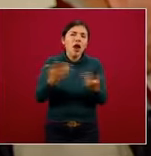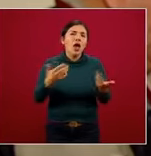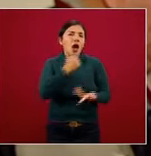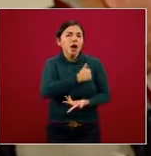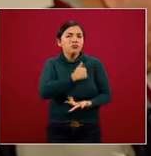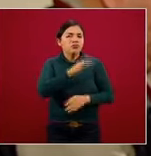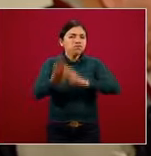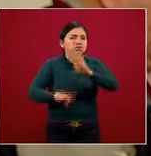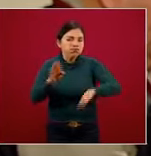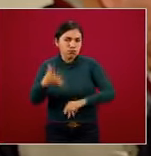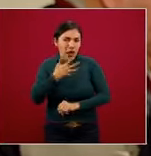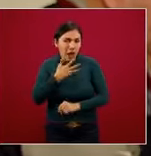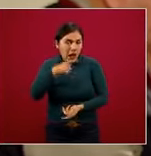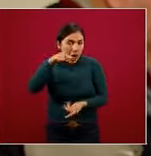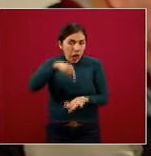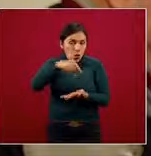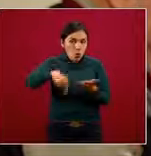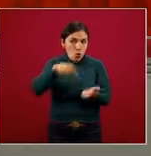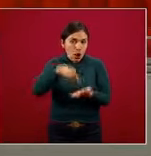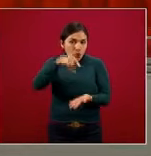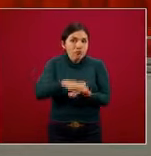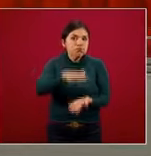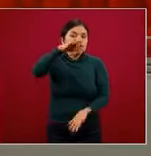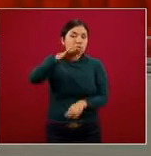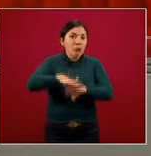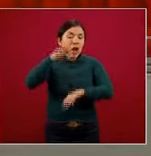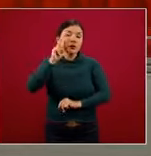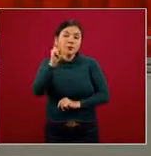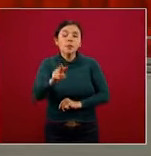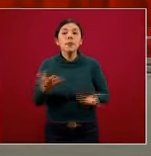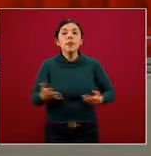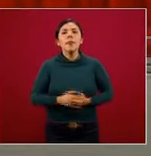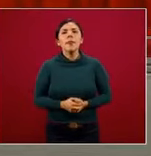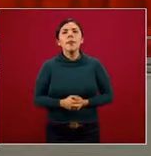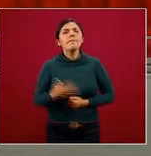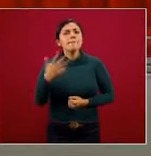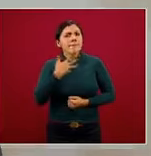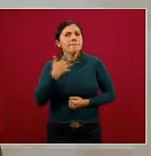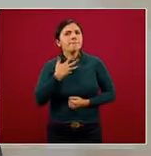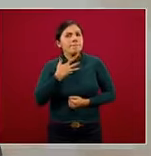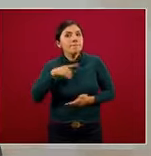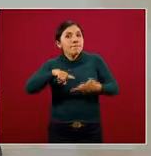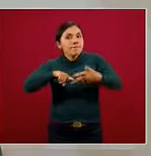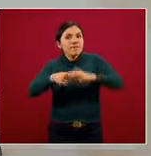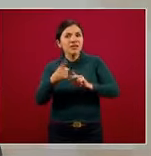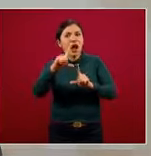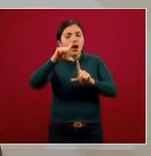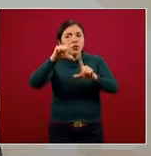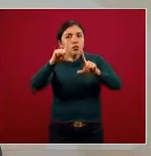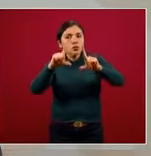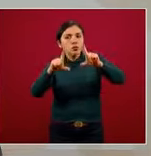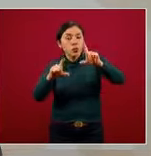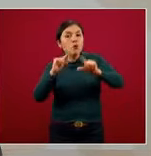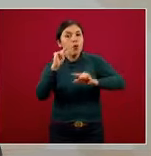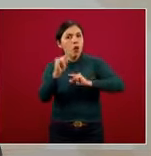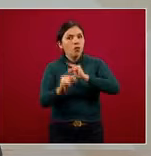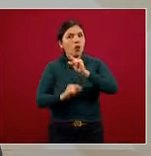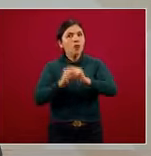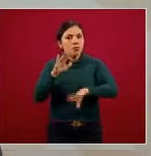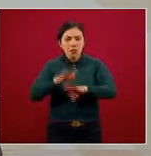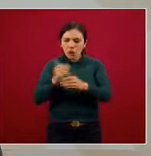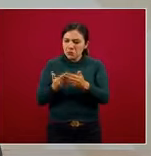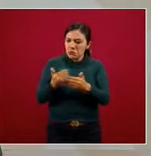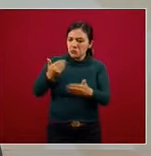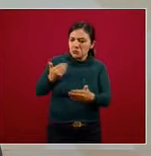lamentables defunciones registradas, vemos que hay una reducción sostenida ya por